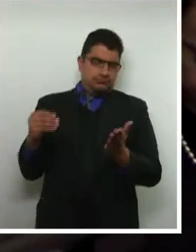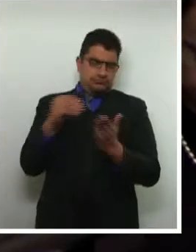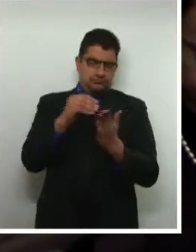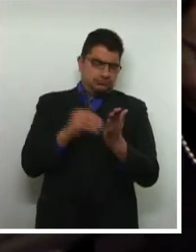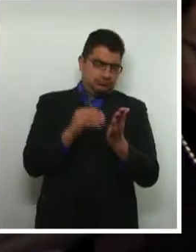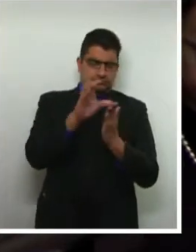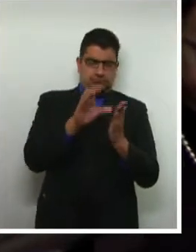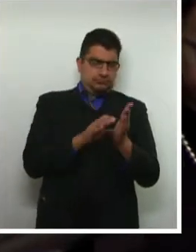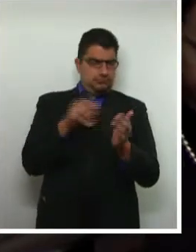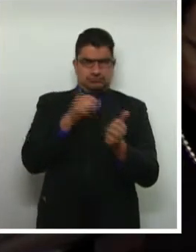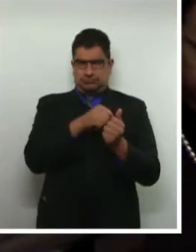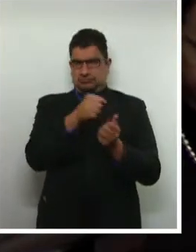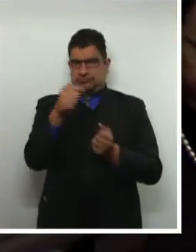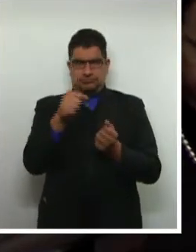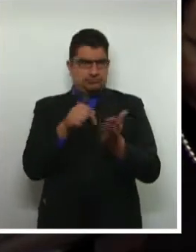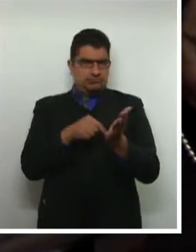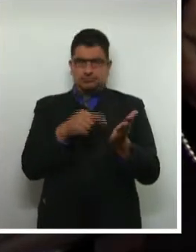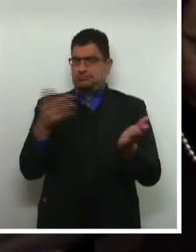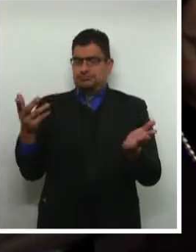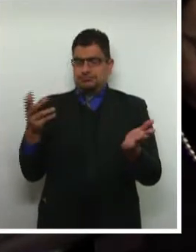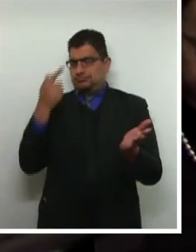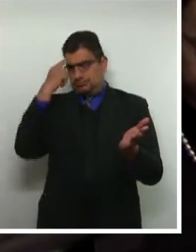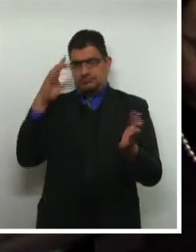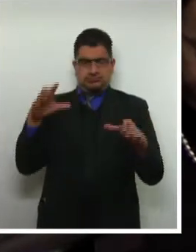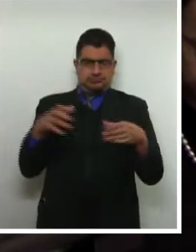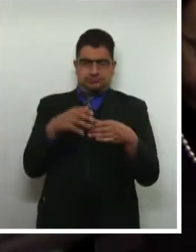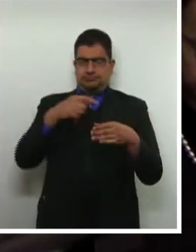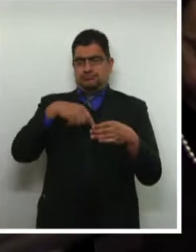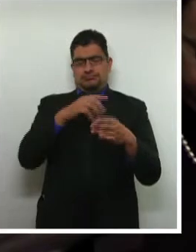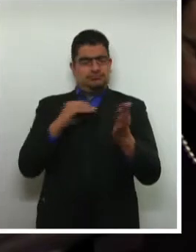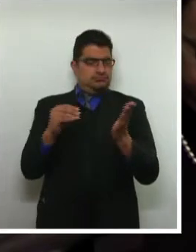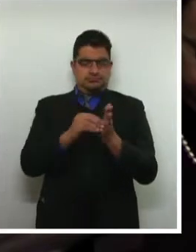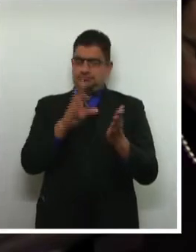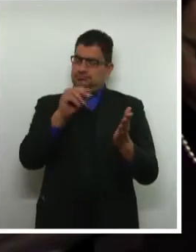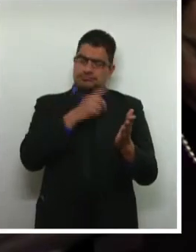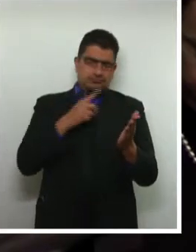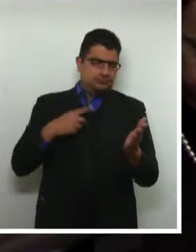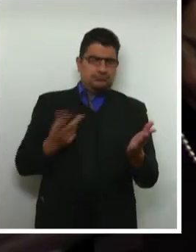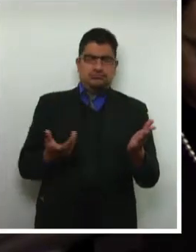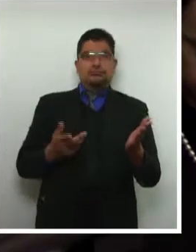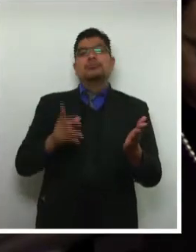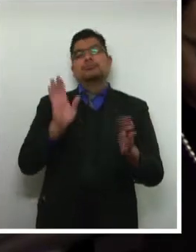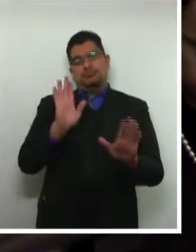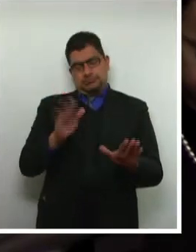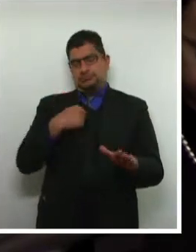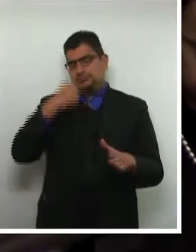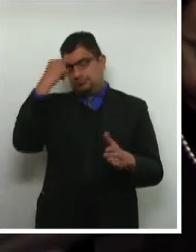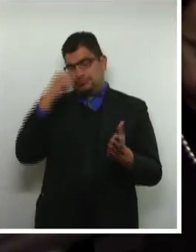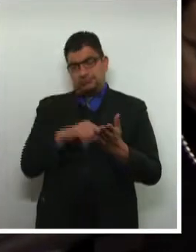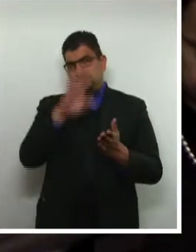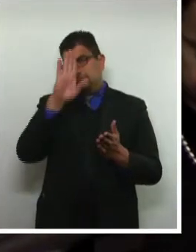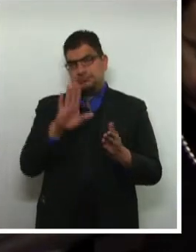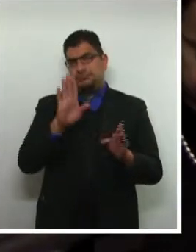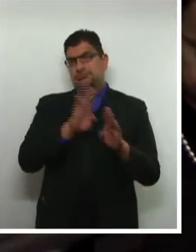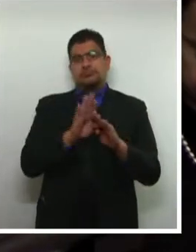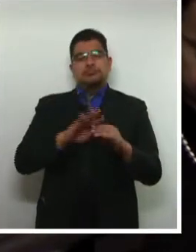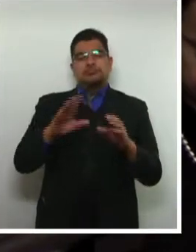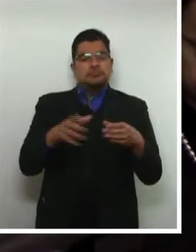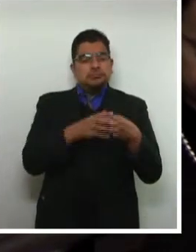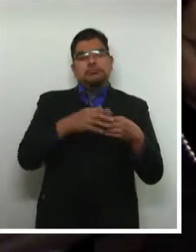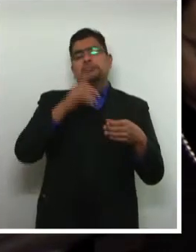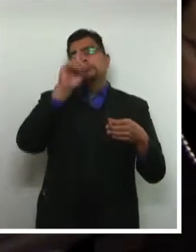Constitución este Consejo Económico, Social y Ambiental. Aparentemente es únicamente consultivo,